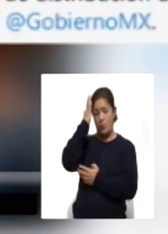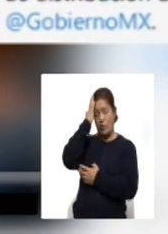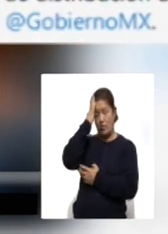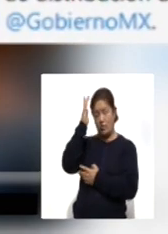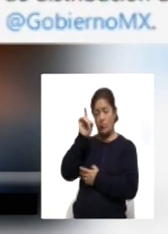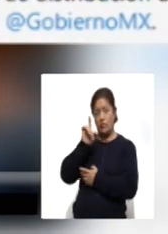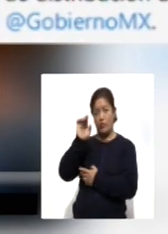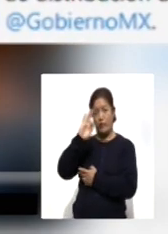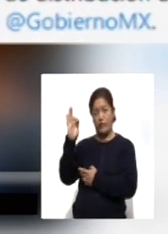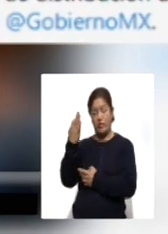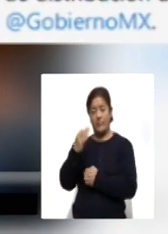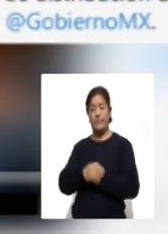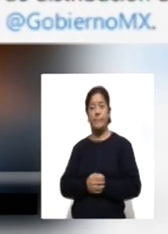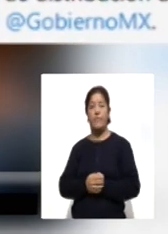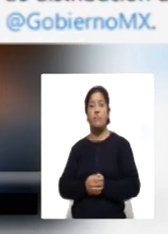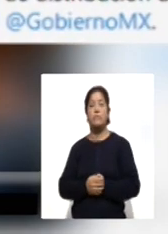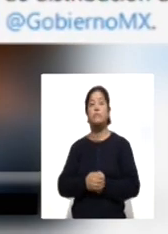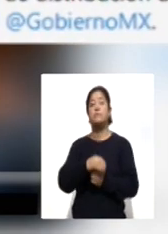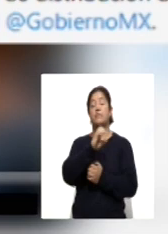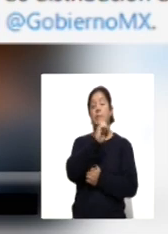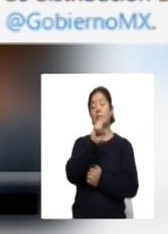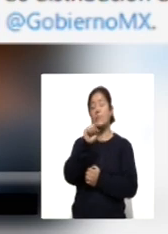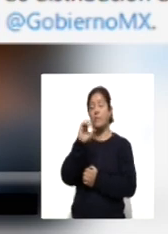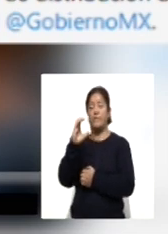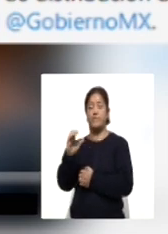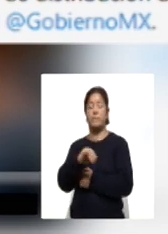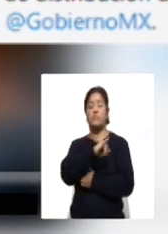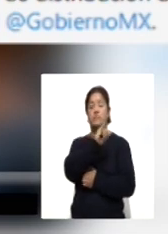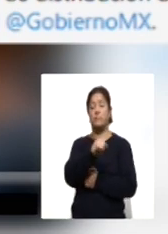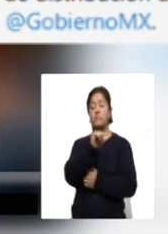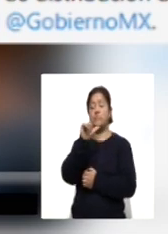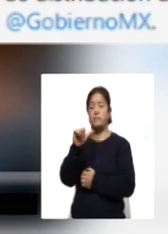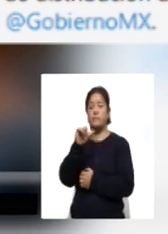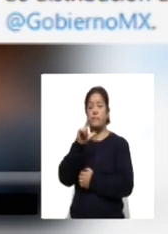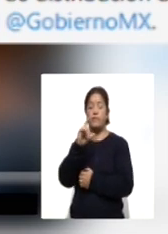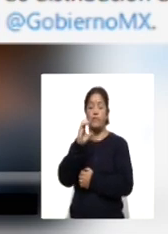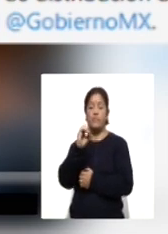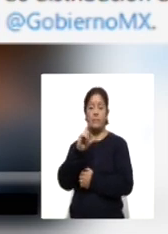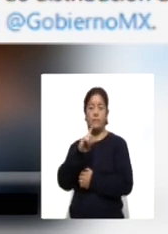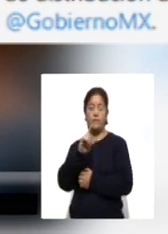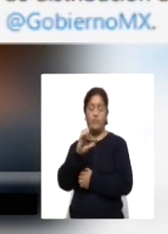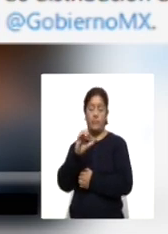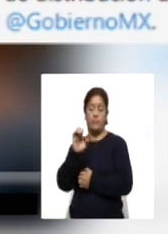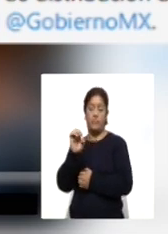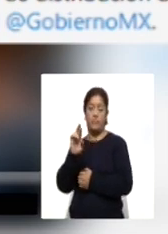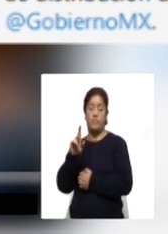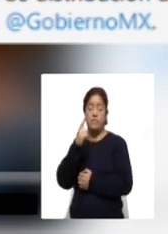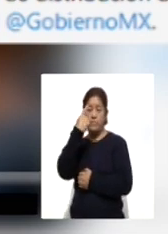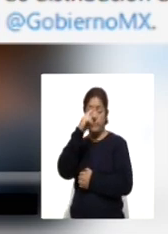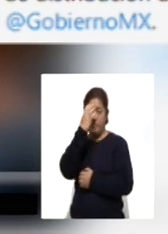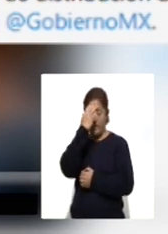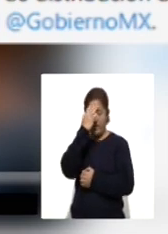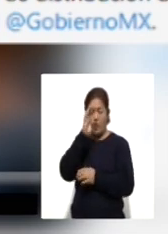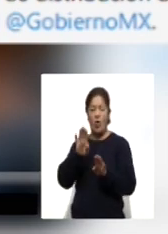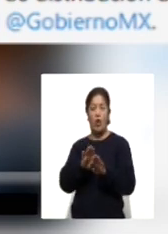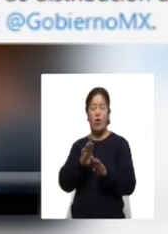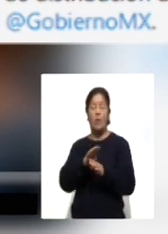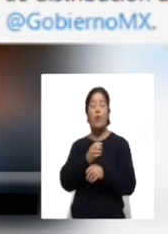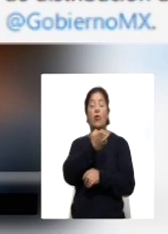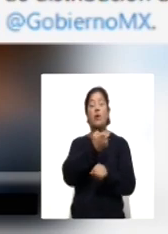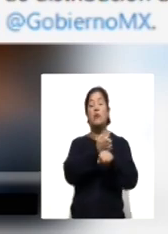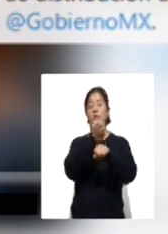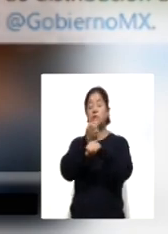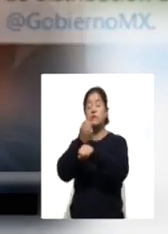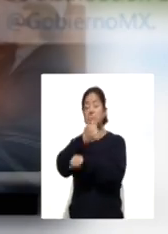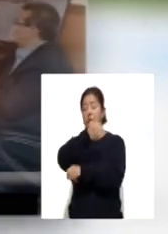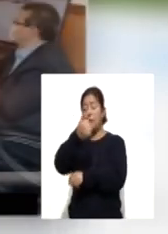por Olga Sánchez Cordero y Jorge Alcocer para conocer la estrategia de distribución de vacunas de COVID-19 en los estados que